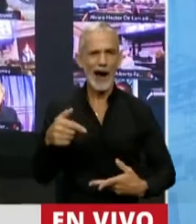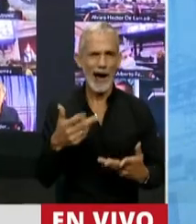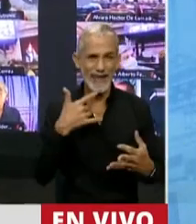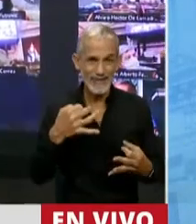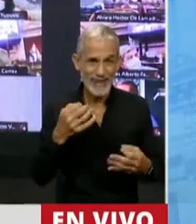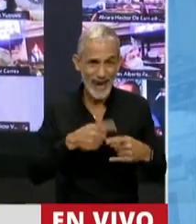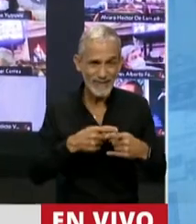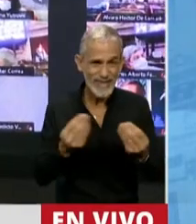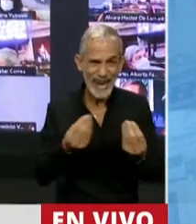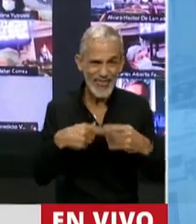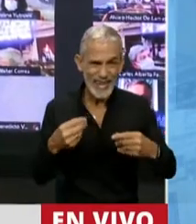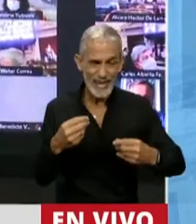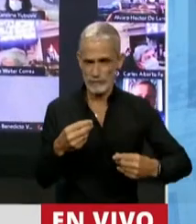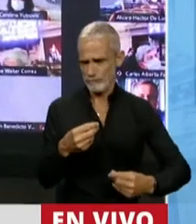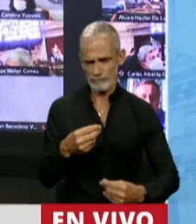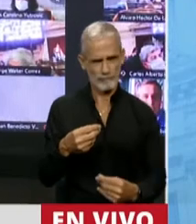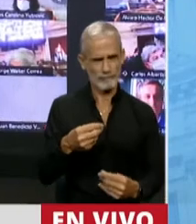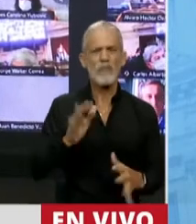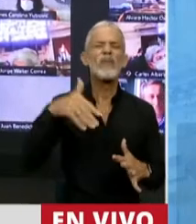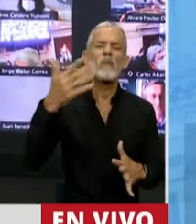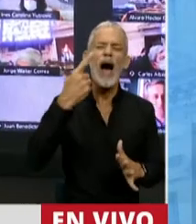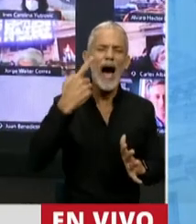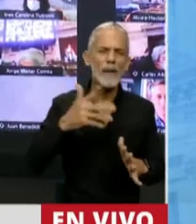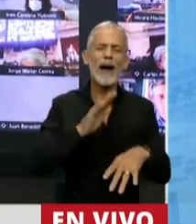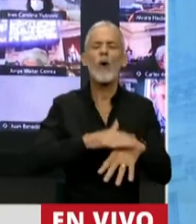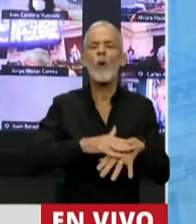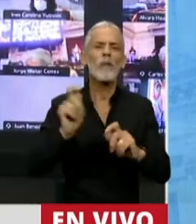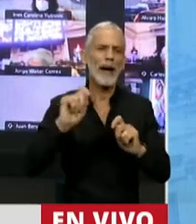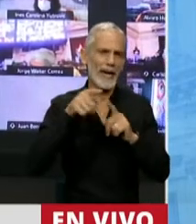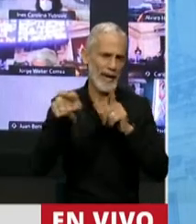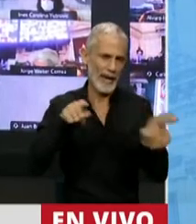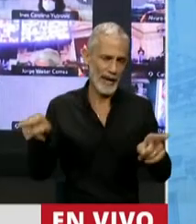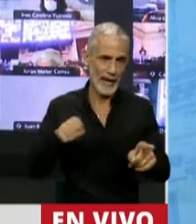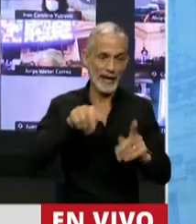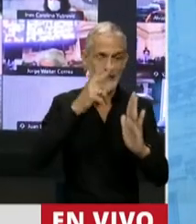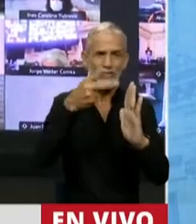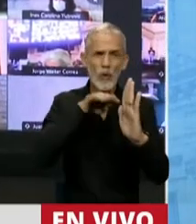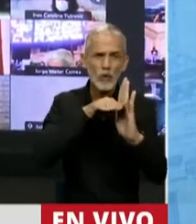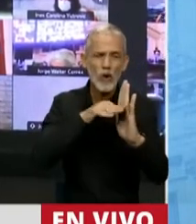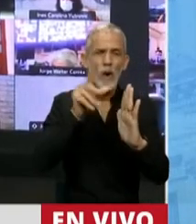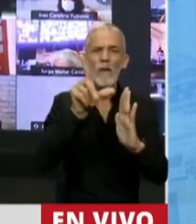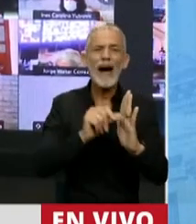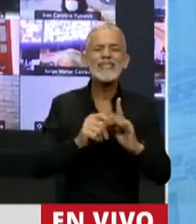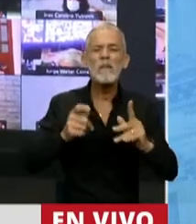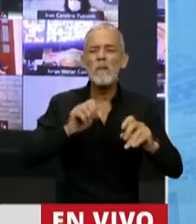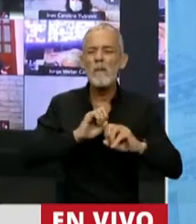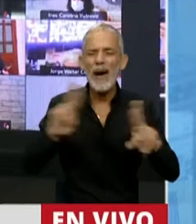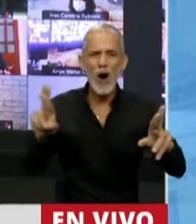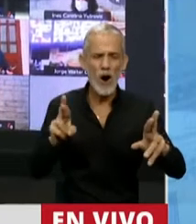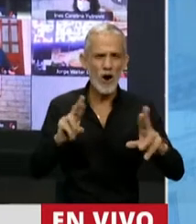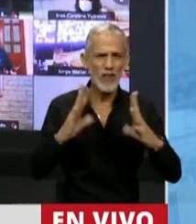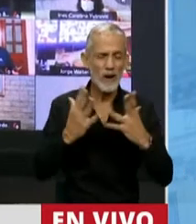que no tenemos para nada para festejar podremos después ver quién tuvo la responsabilidad el segundo país peor del mundo